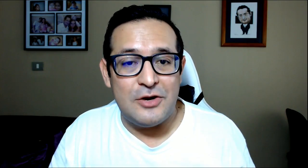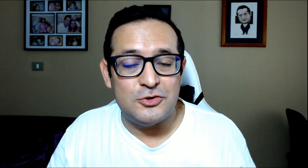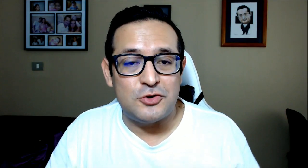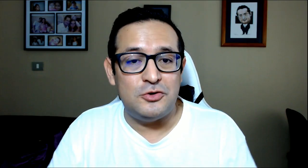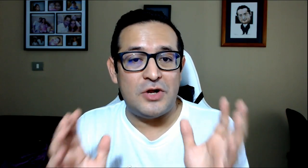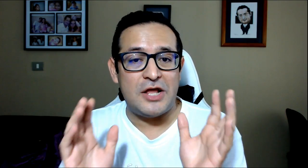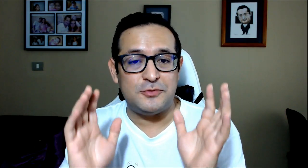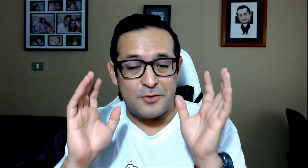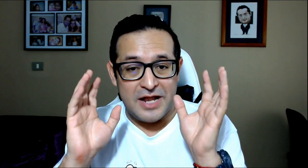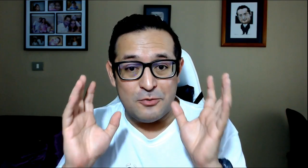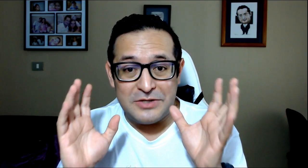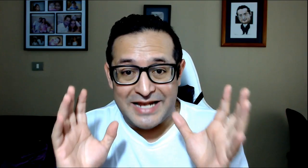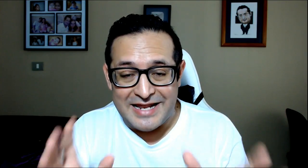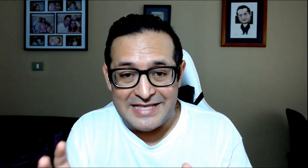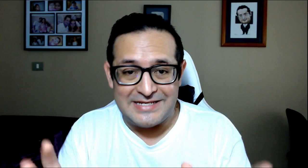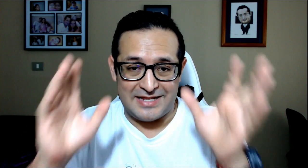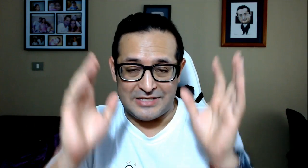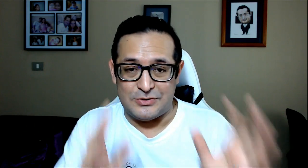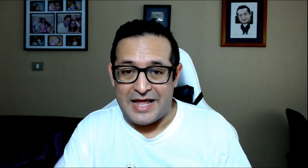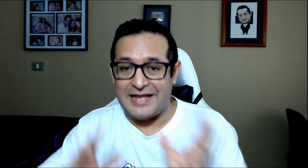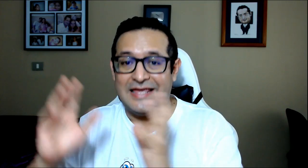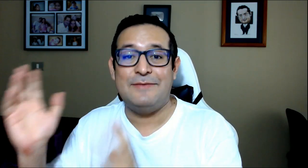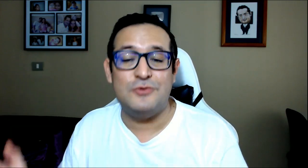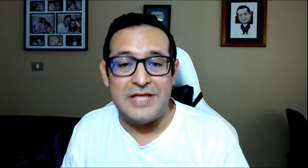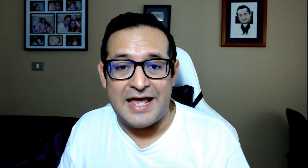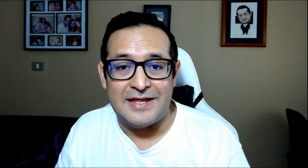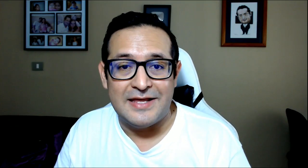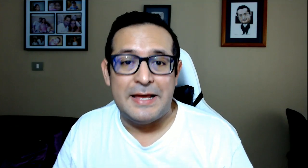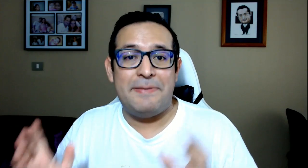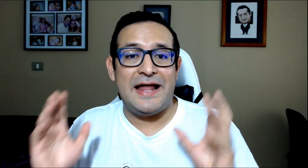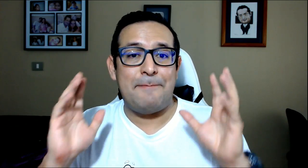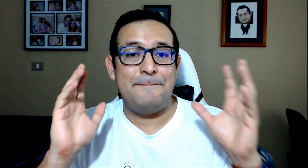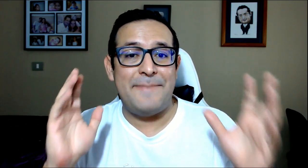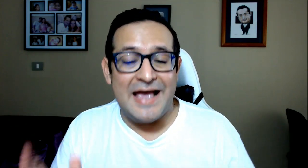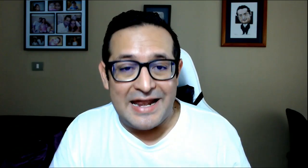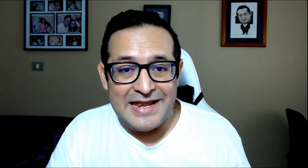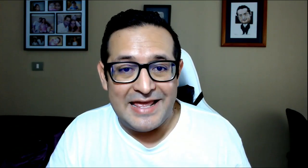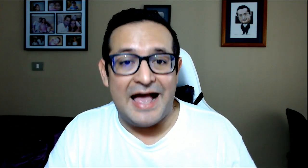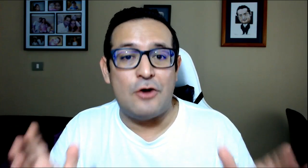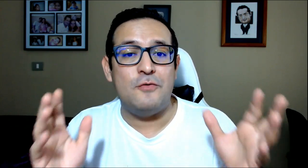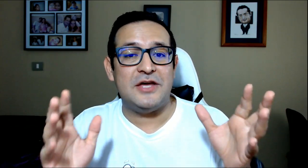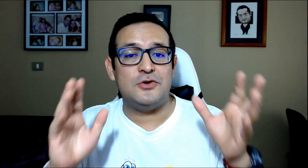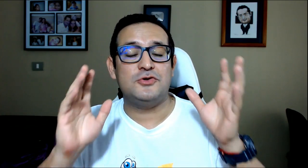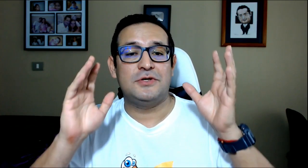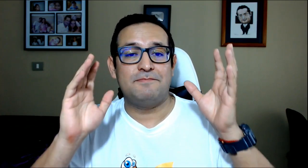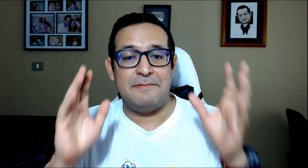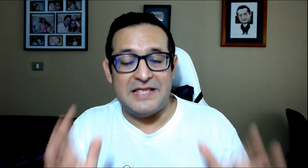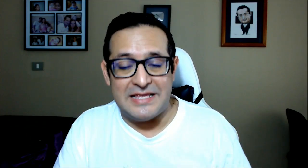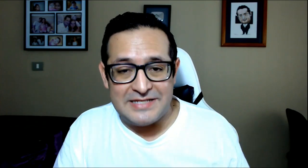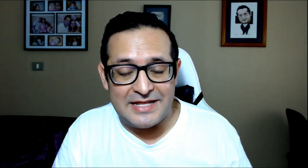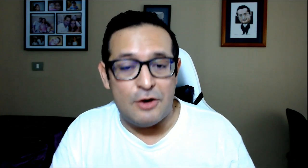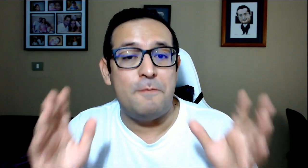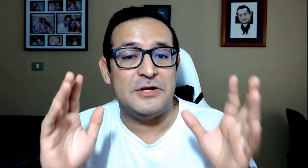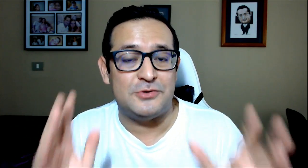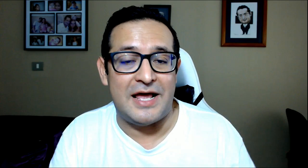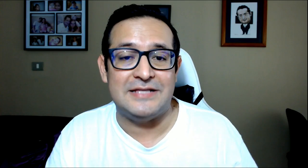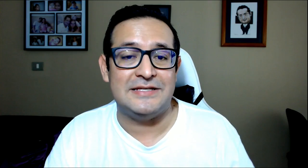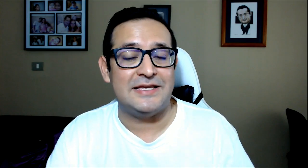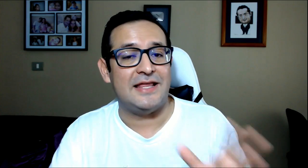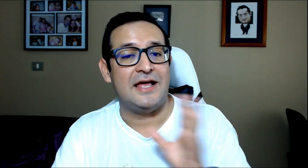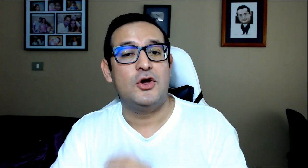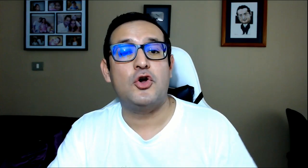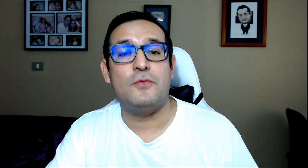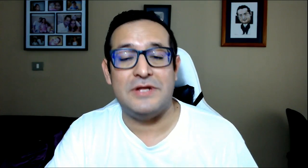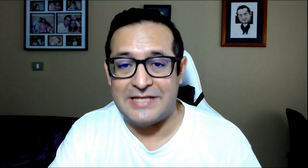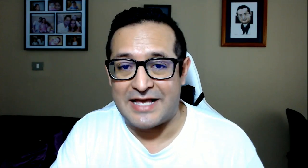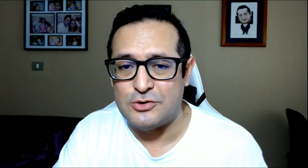órganos controlados por la ultraderecha nacional y mundial para pegarle a gobiernos de izquierda o personajes de izquierda